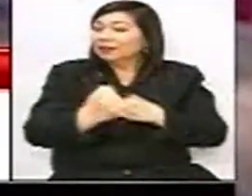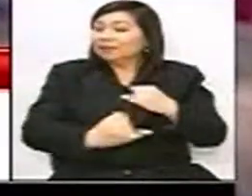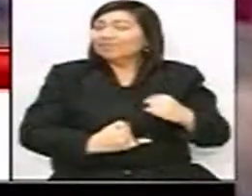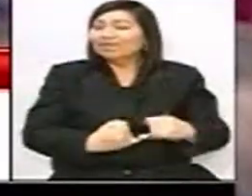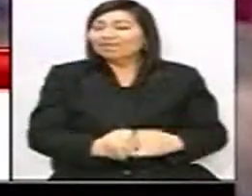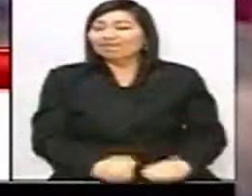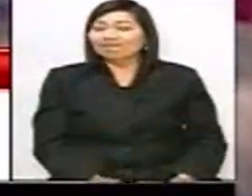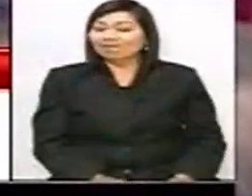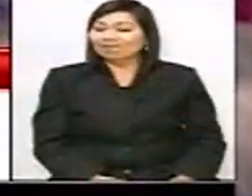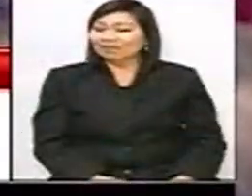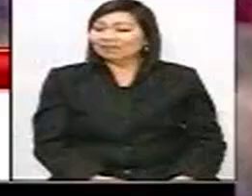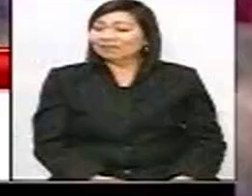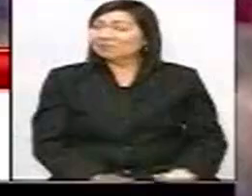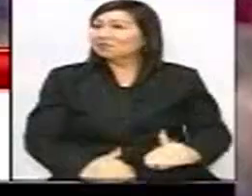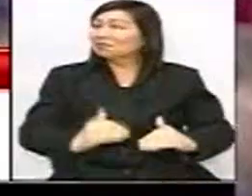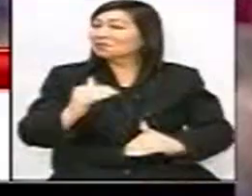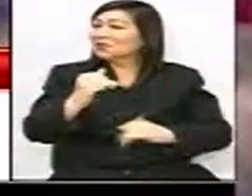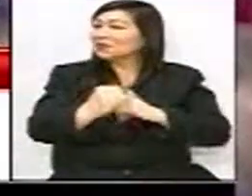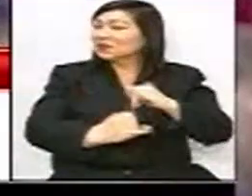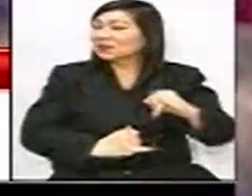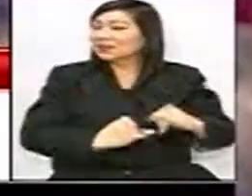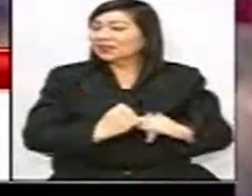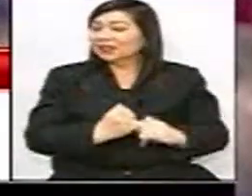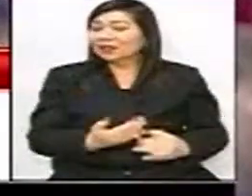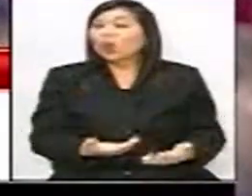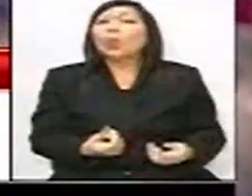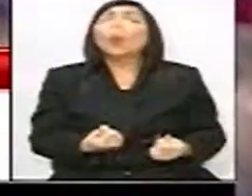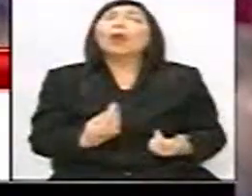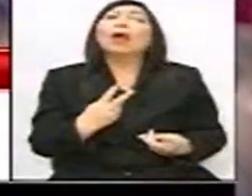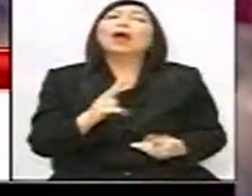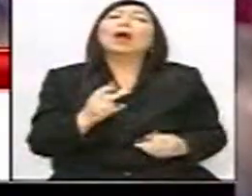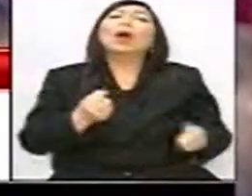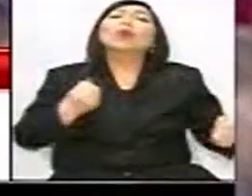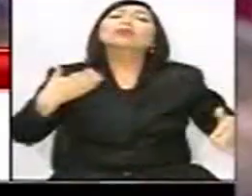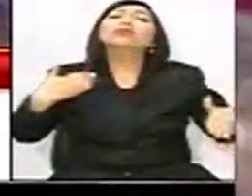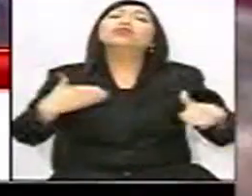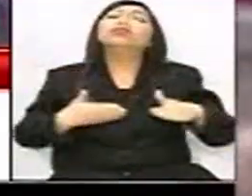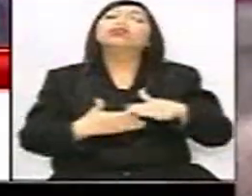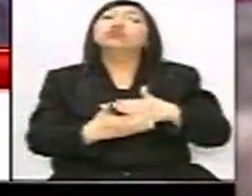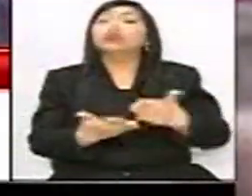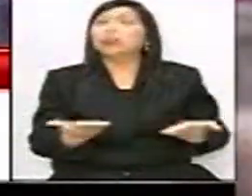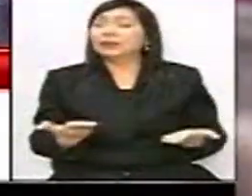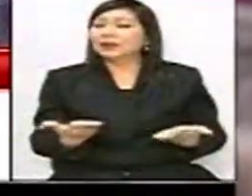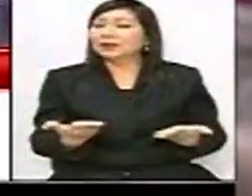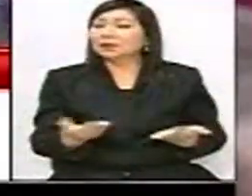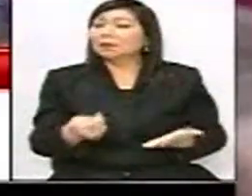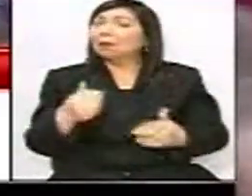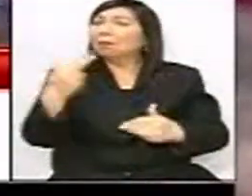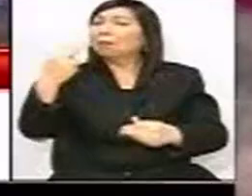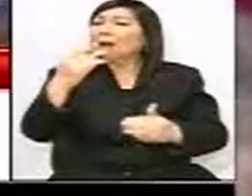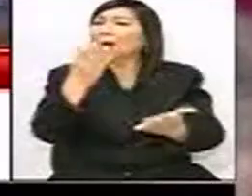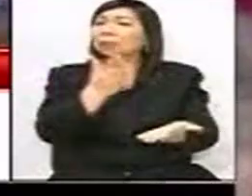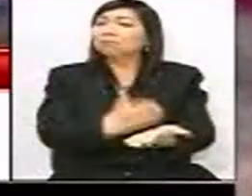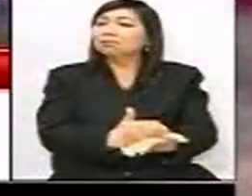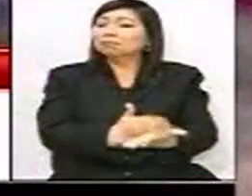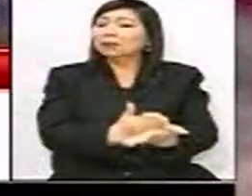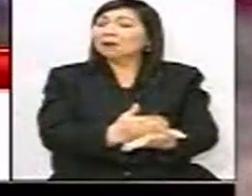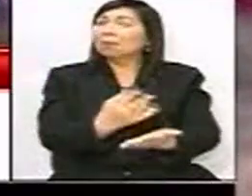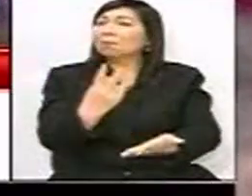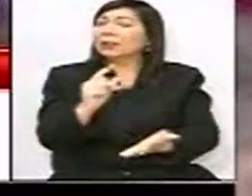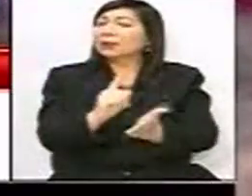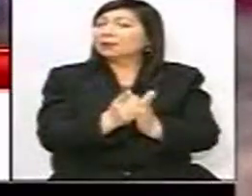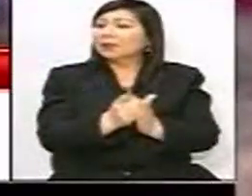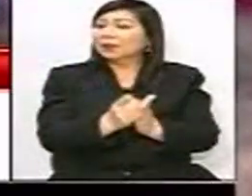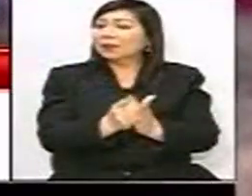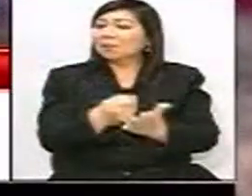internacional, si son estándar internacional. ¿Cuánto hemos visto en una autopista que se paran los autos 20